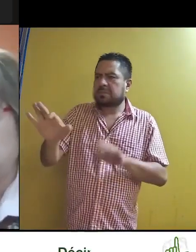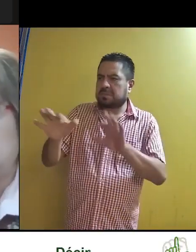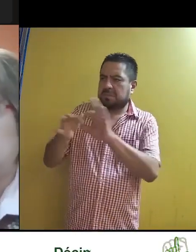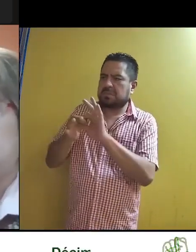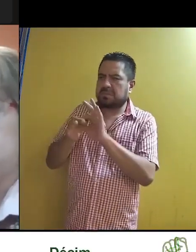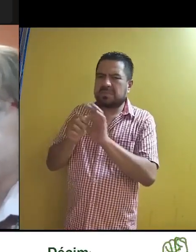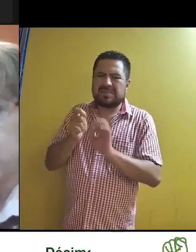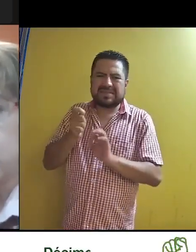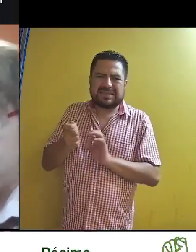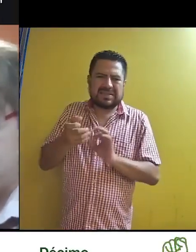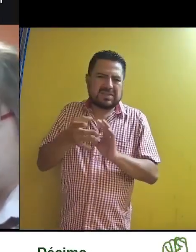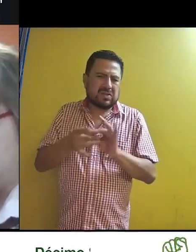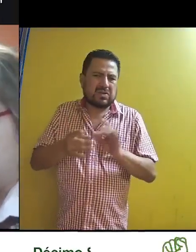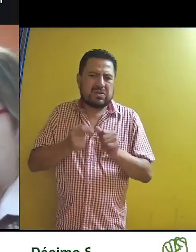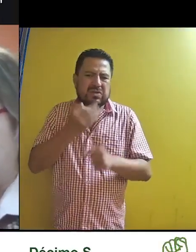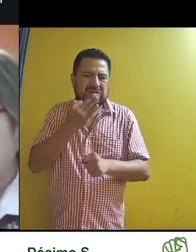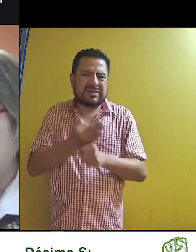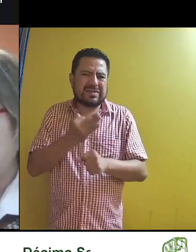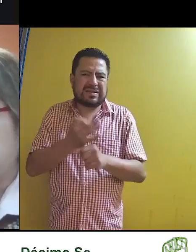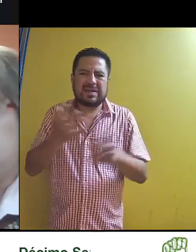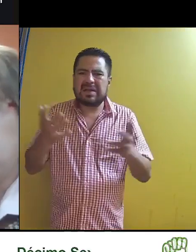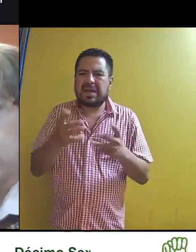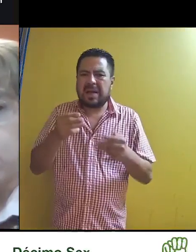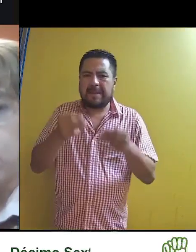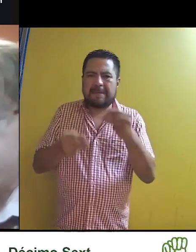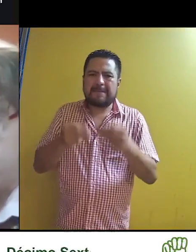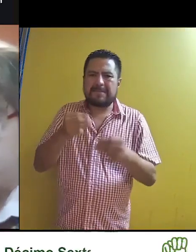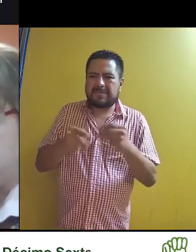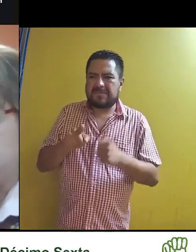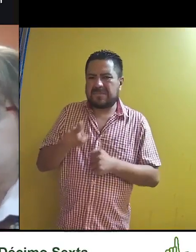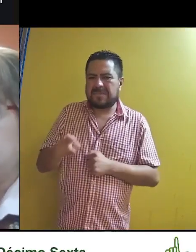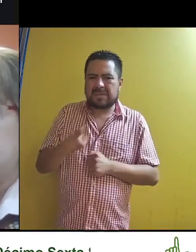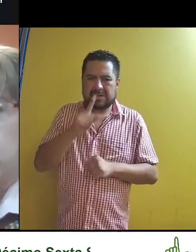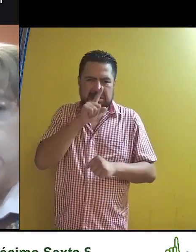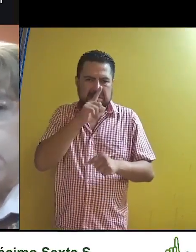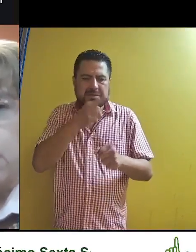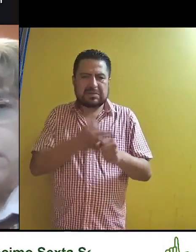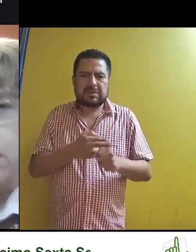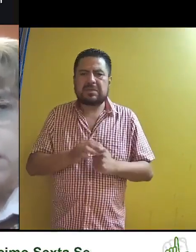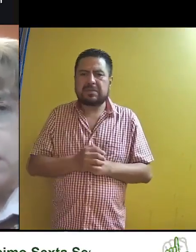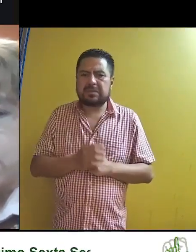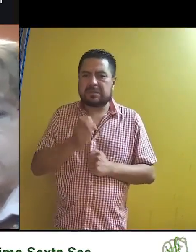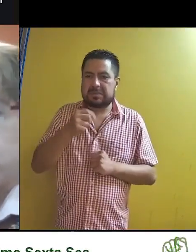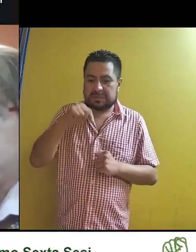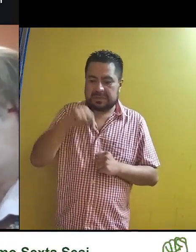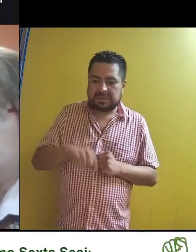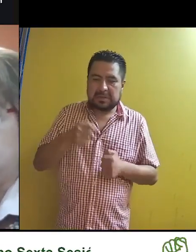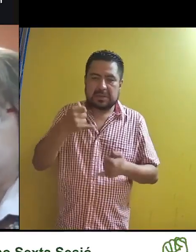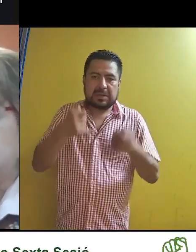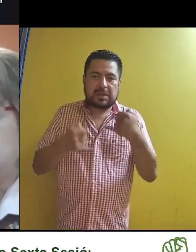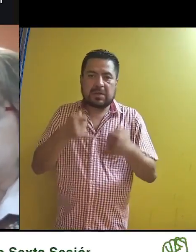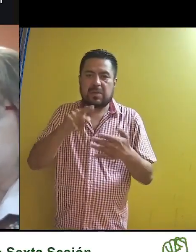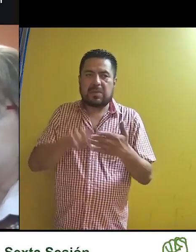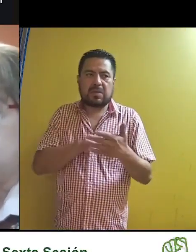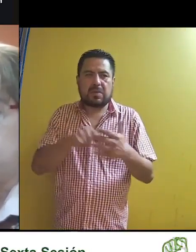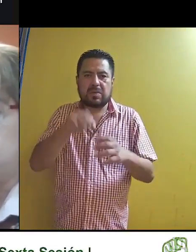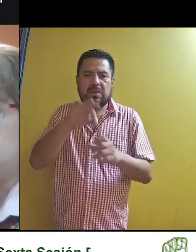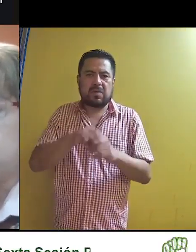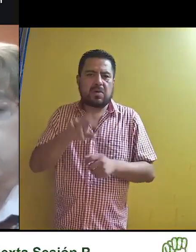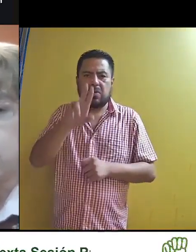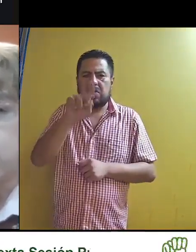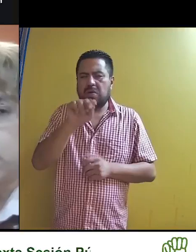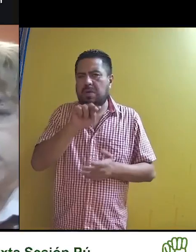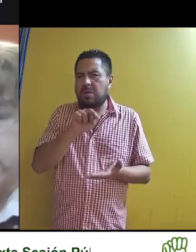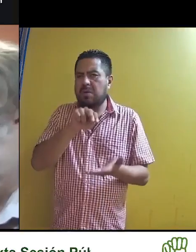estos señalamientos que hace el magistrado ponente. Este tribunal electoral no se